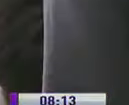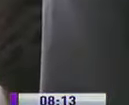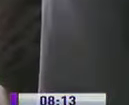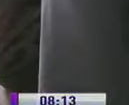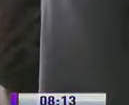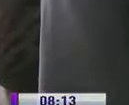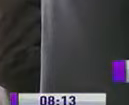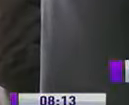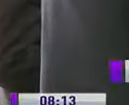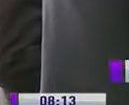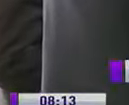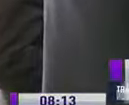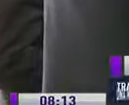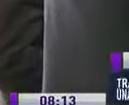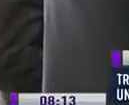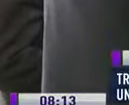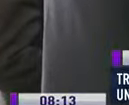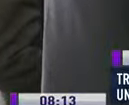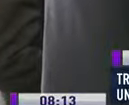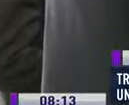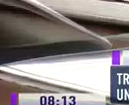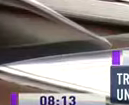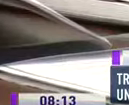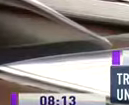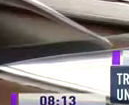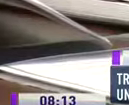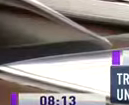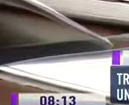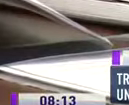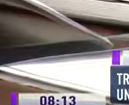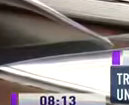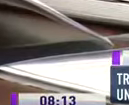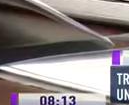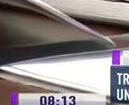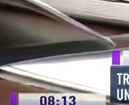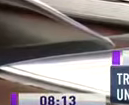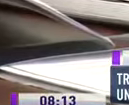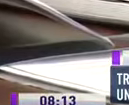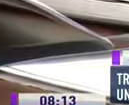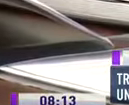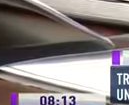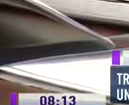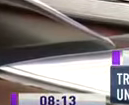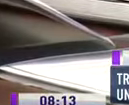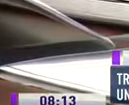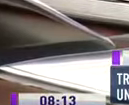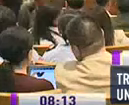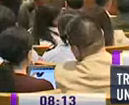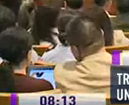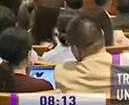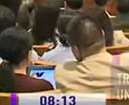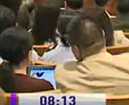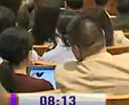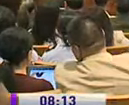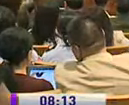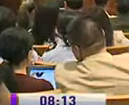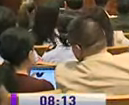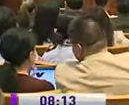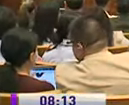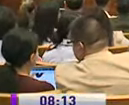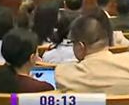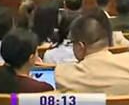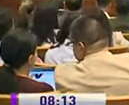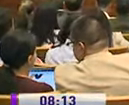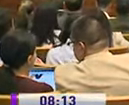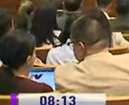transportistas, muchísima atención, los urbanos de Quito anuncian una movilización para este próximo lunes, esto como medida de